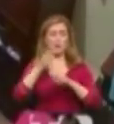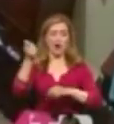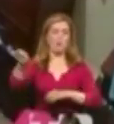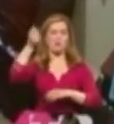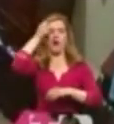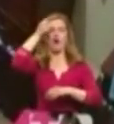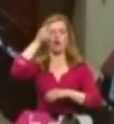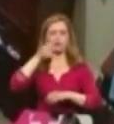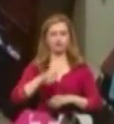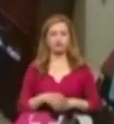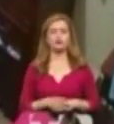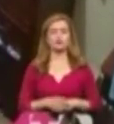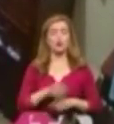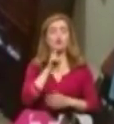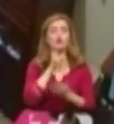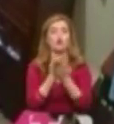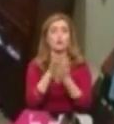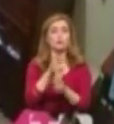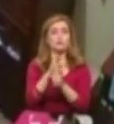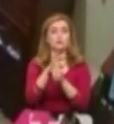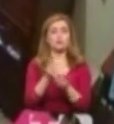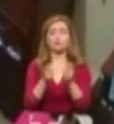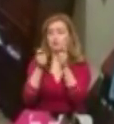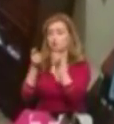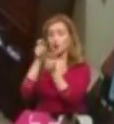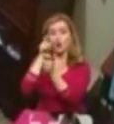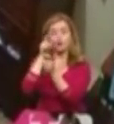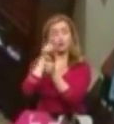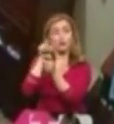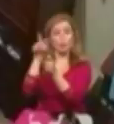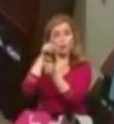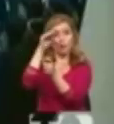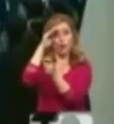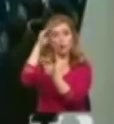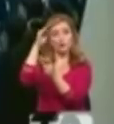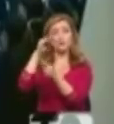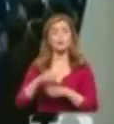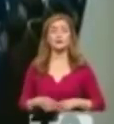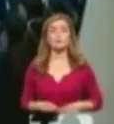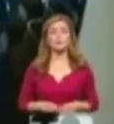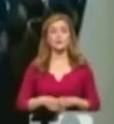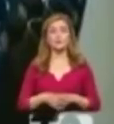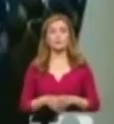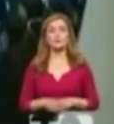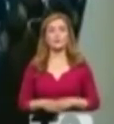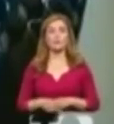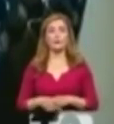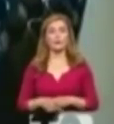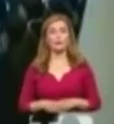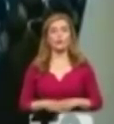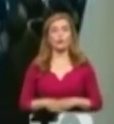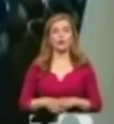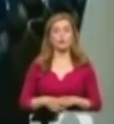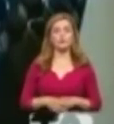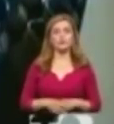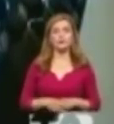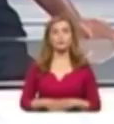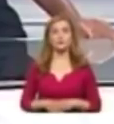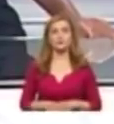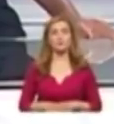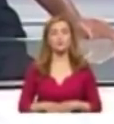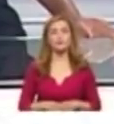evidencias del robo fue entregado a la policía, quienes ahora investigan a los involucrados. En Riobamba, Mercedes Chávez, 24